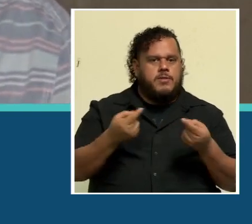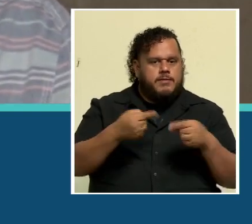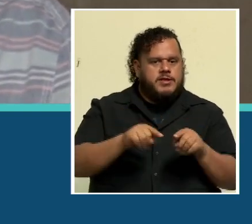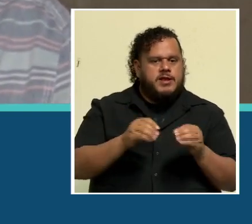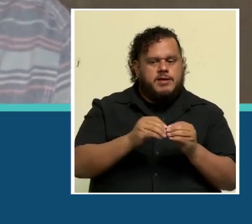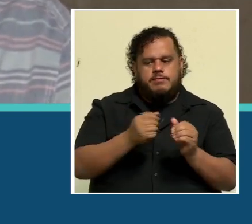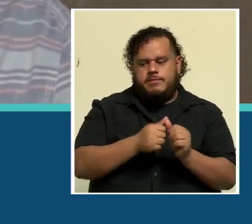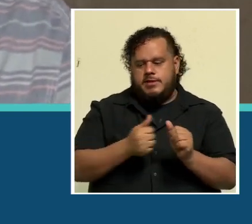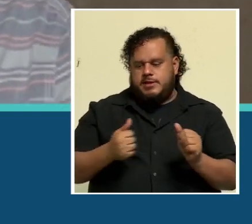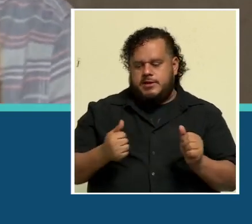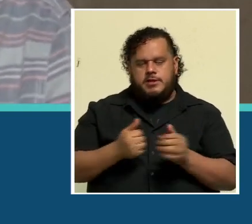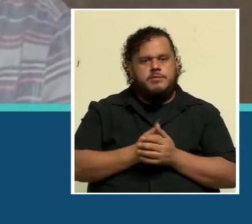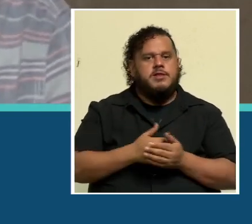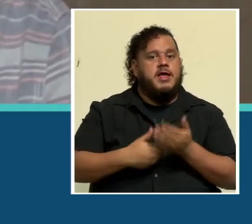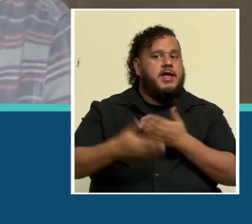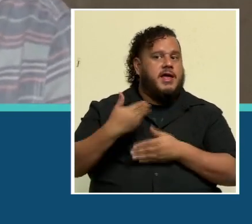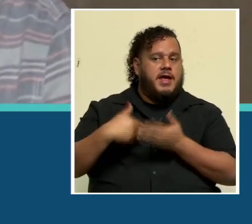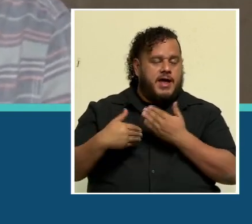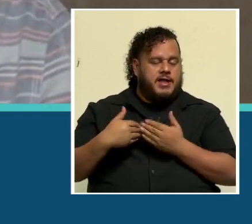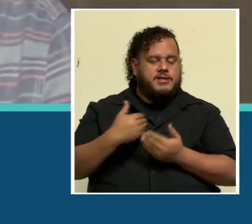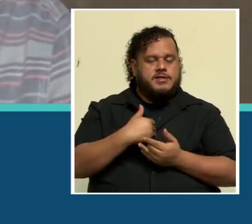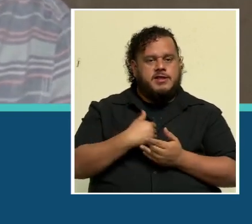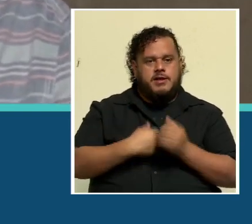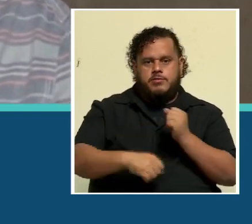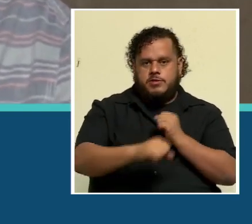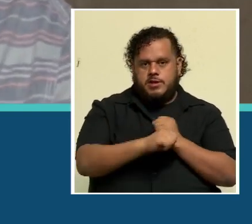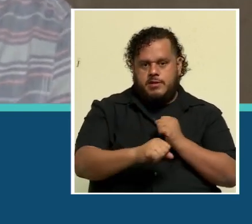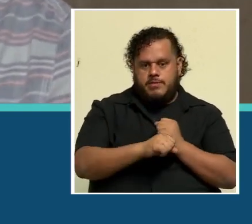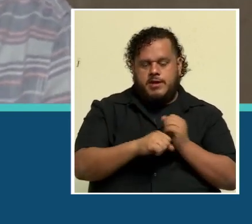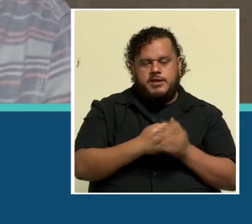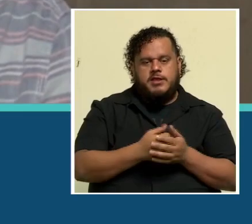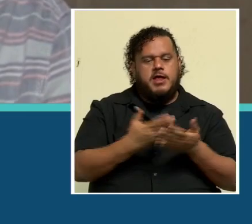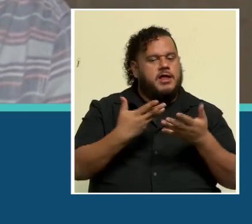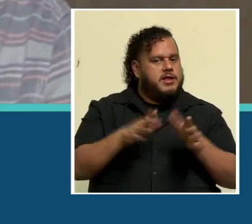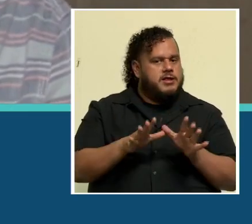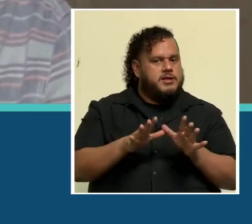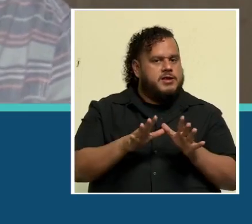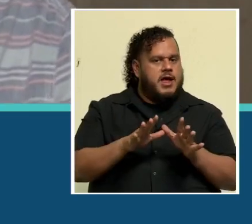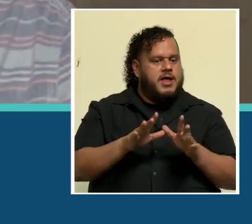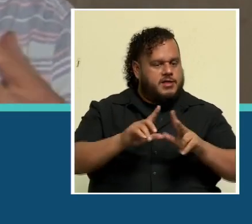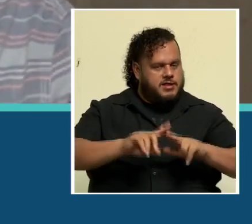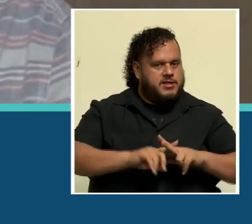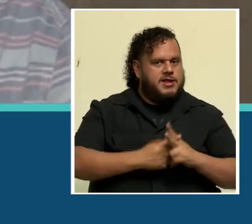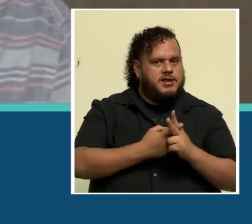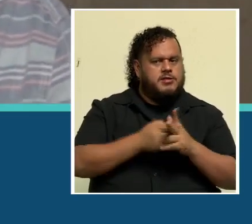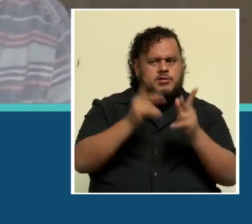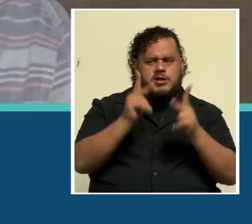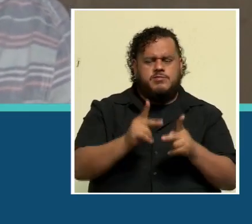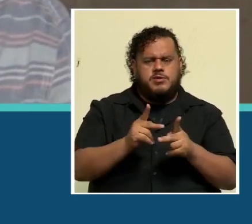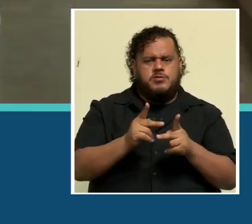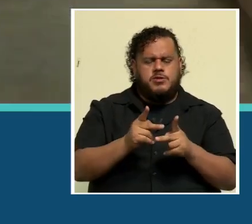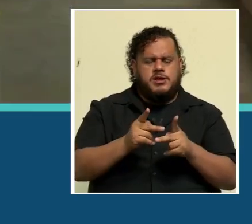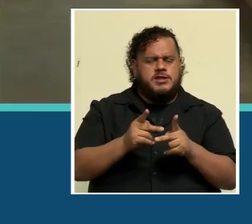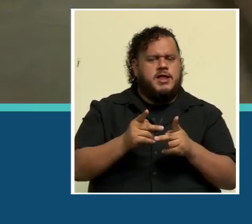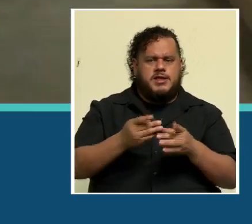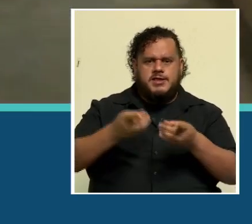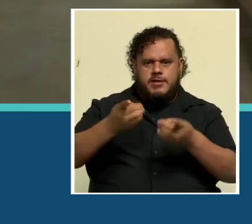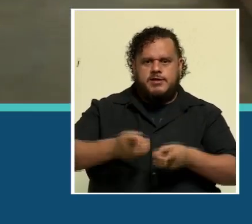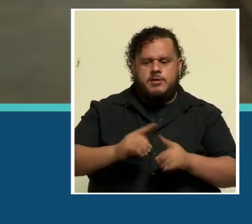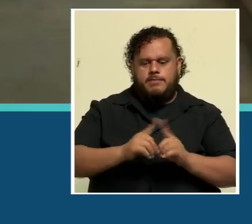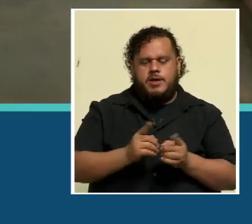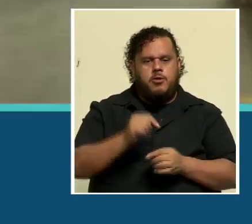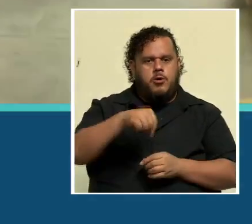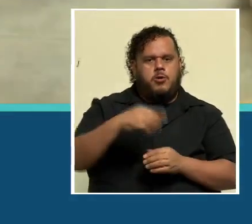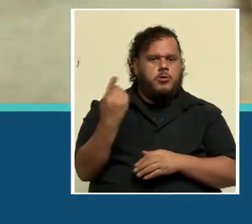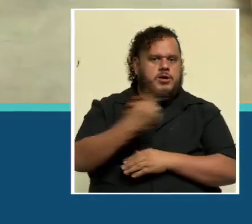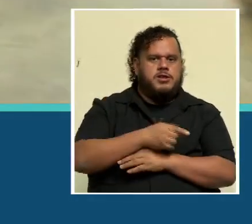¿verdad? Antes teníamos campañas en las que ya desde el puro inicio la gente estaba muy decidida. Pero hoy